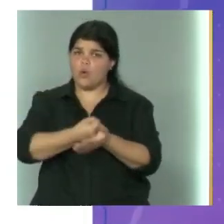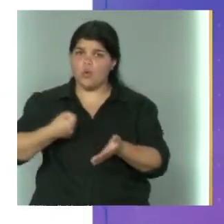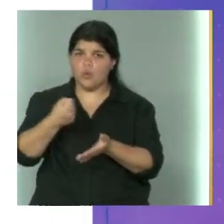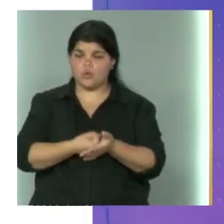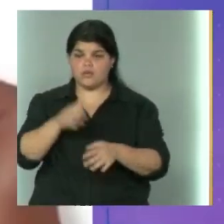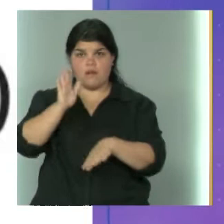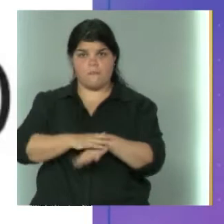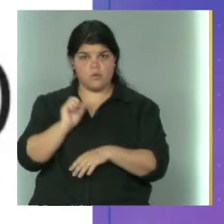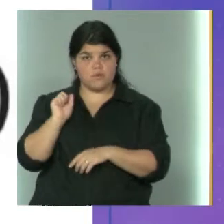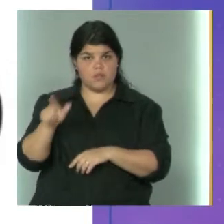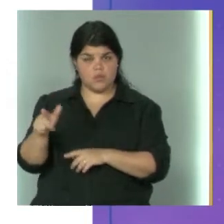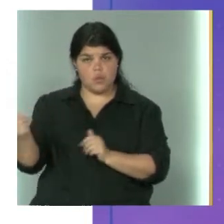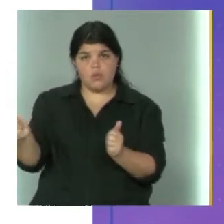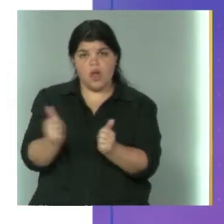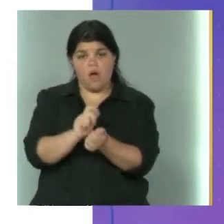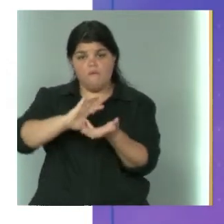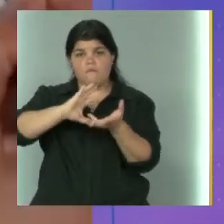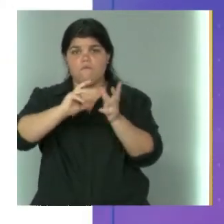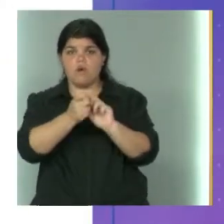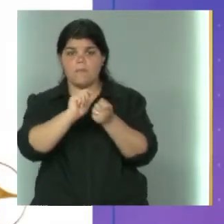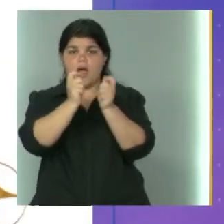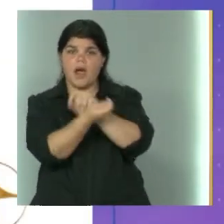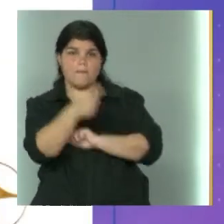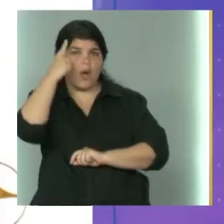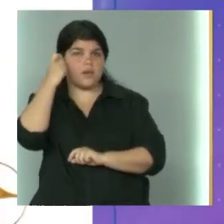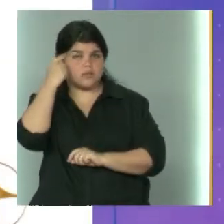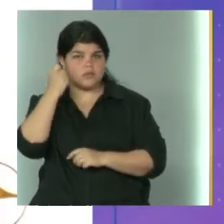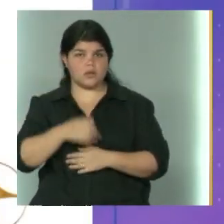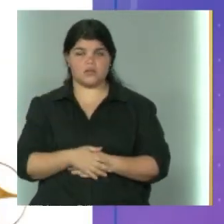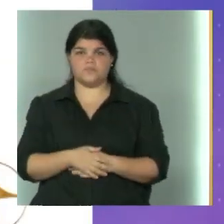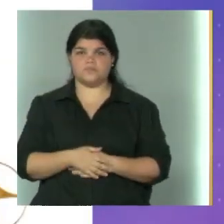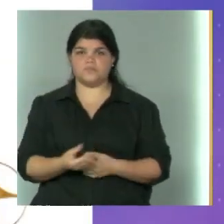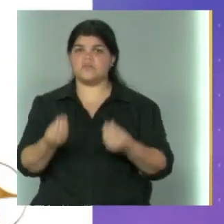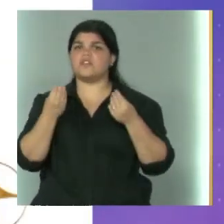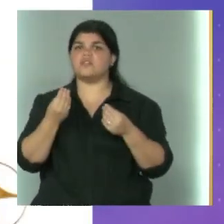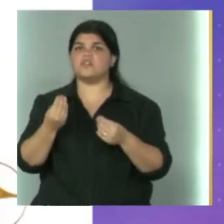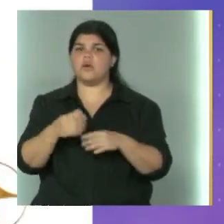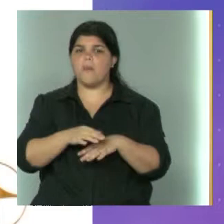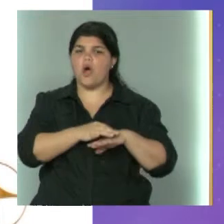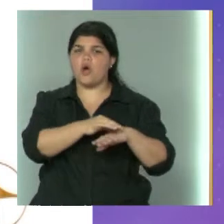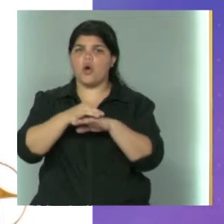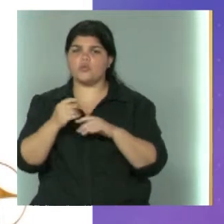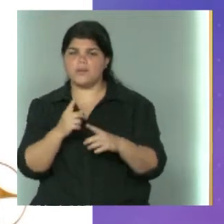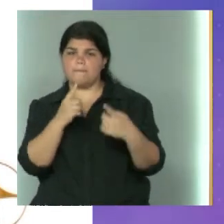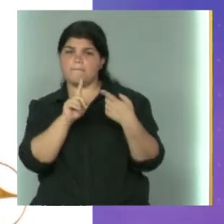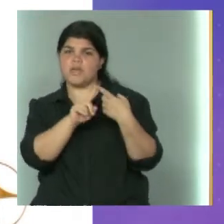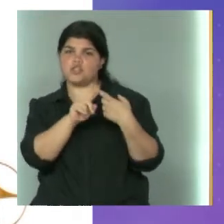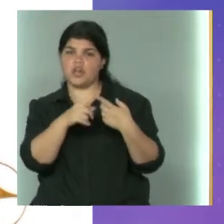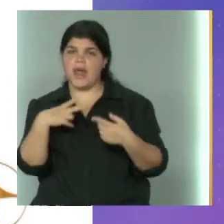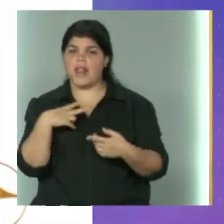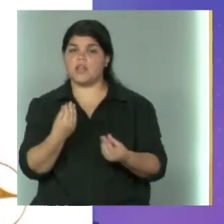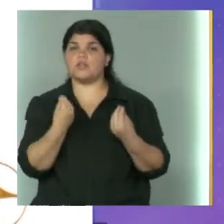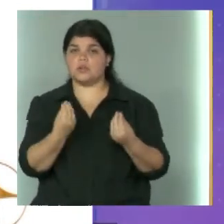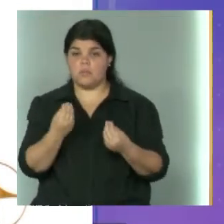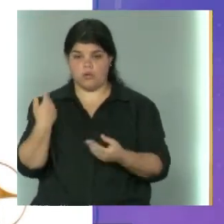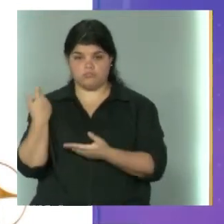por tu parte, es simplemente un proceso de cambio, de aprendizaje. ¿Cómo funciona el proceso de coaching personal? Una sesión inicial